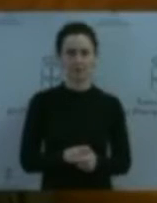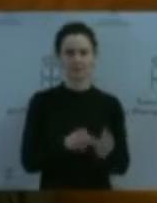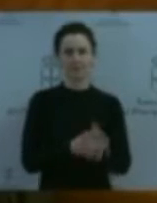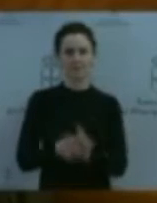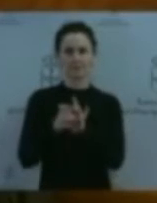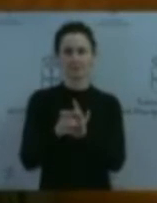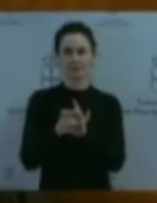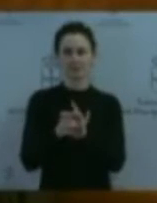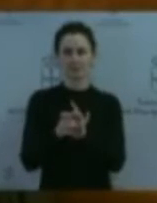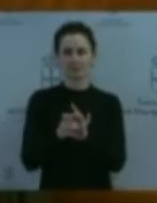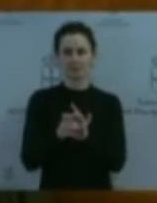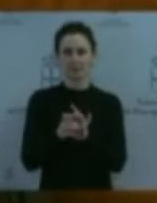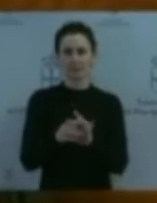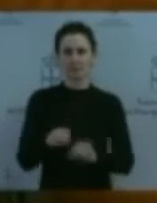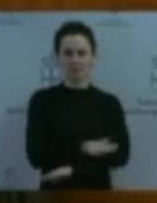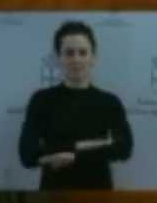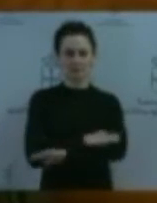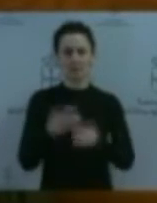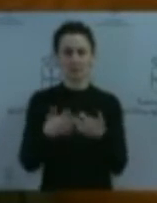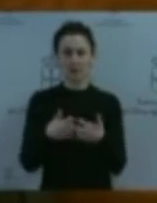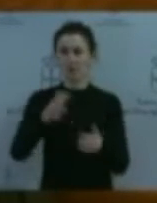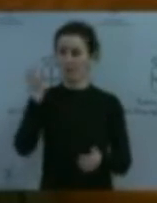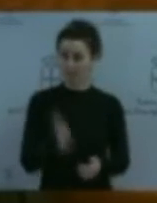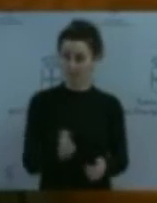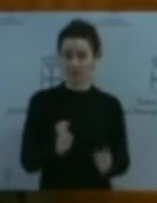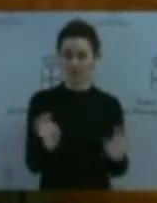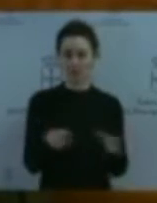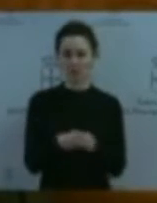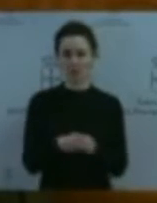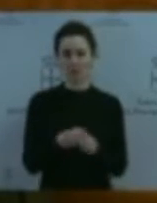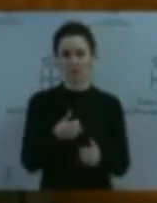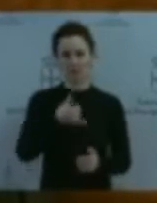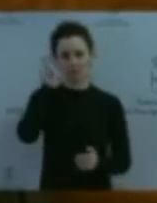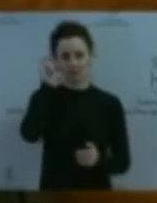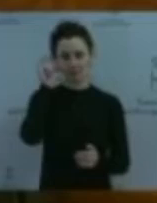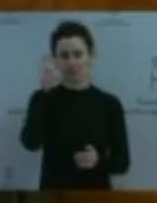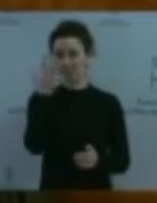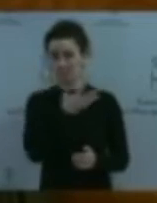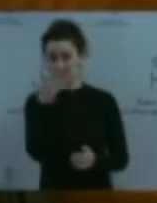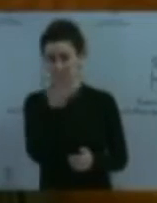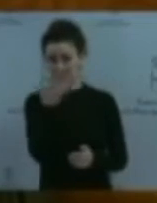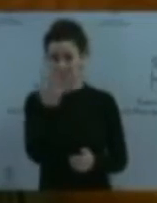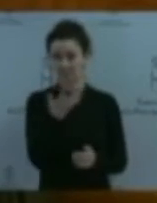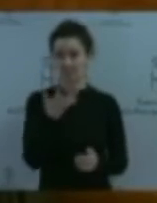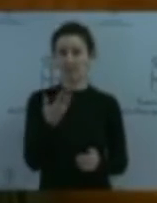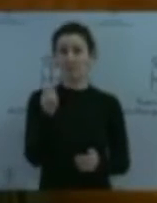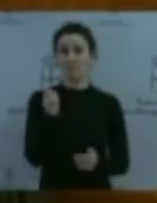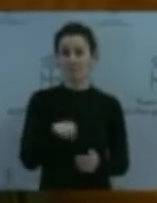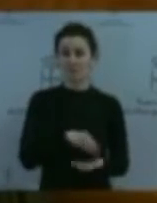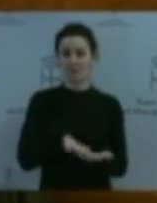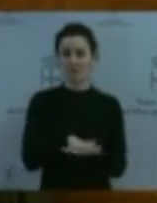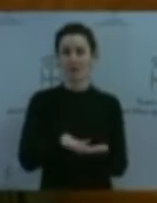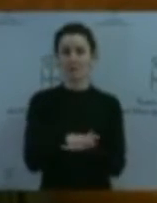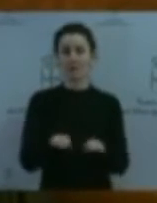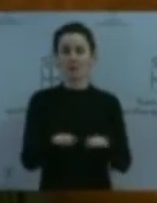Viene Grupo Riesgo, de quien nadie se fía, así lo afirman todas las personas que forman parte de la mesa técnica y de seguimiento, y dice que